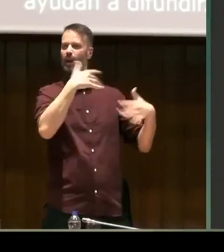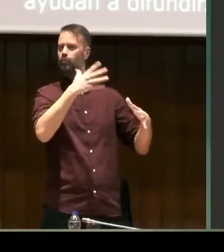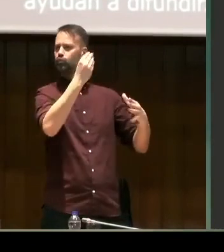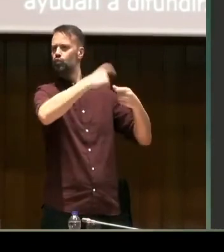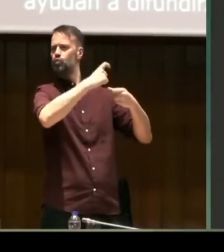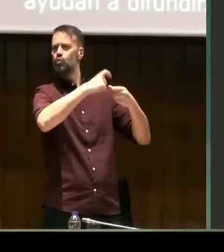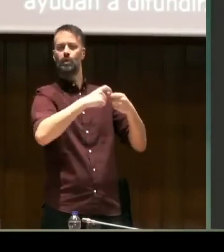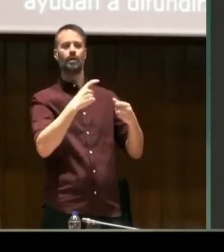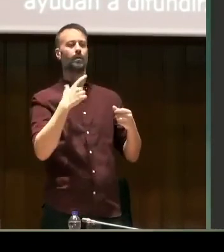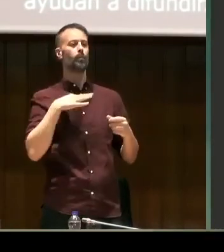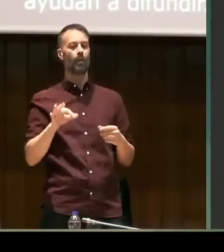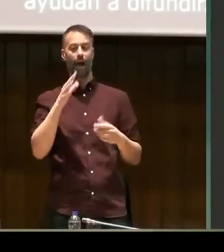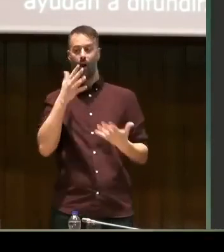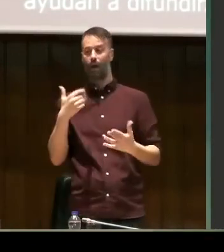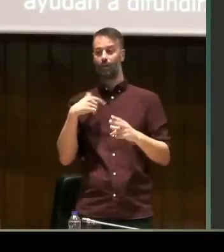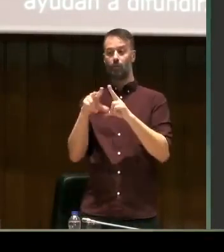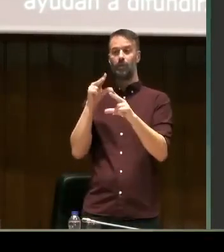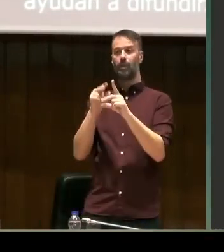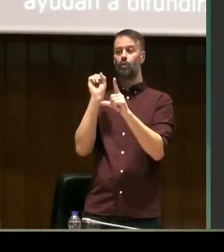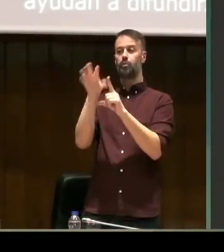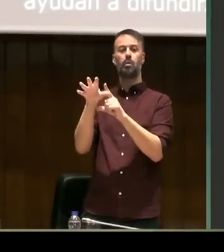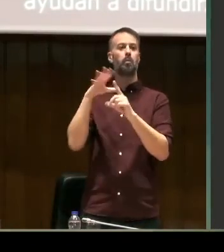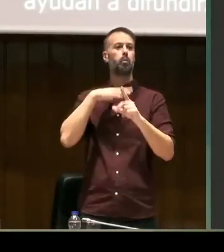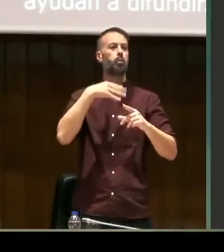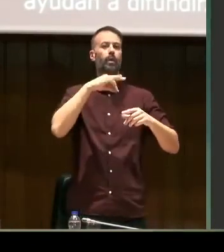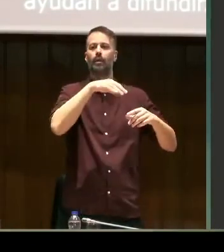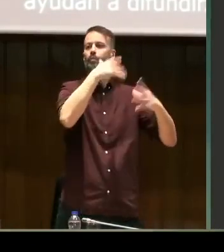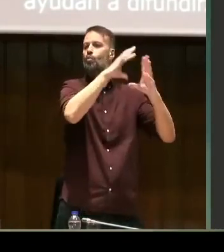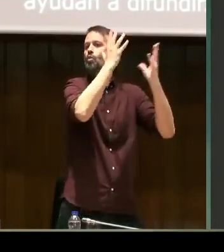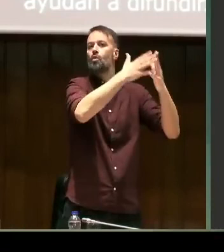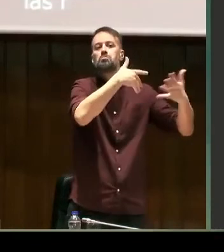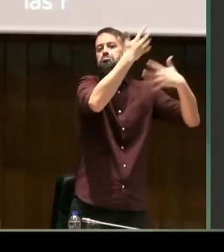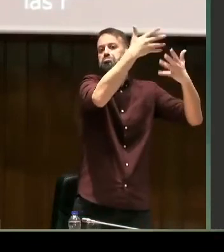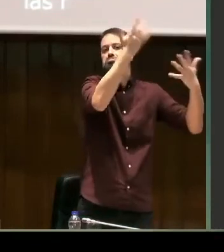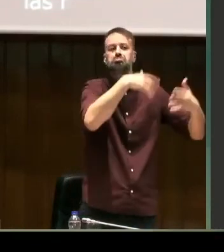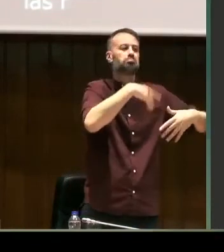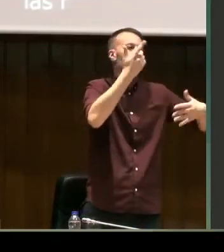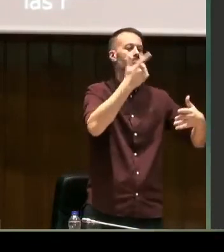de gente. Pues vamos a aprovechar estas nuevas tecnologías y la participación que tiene la gente en ellas.